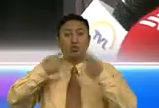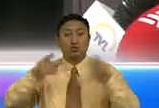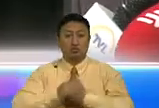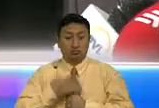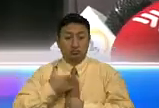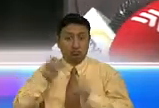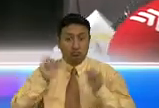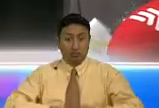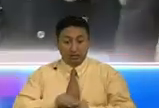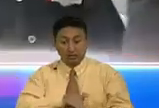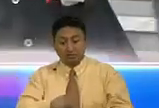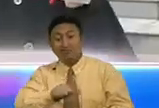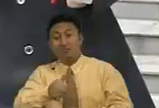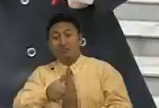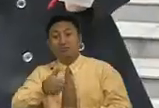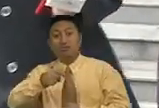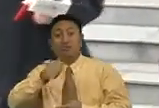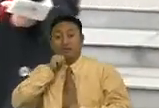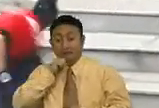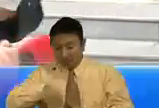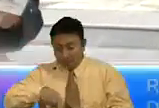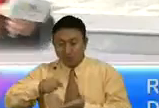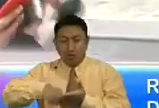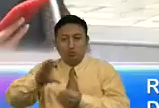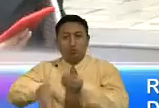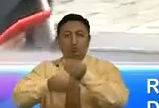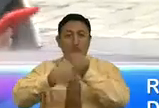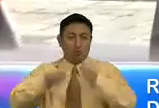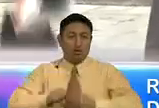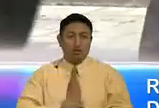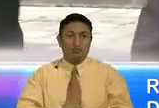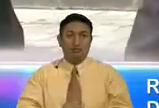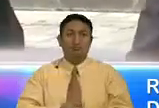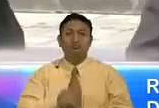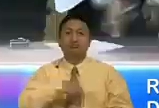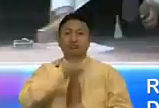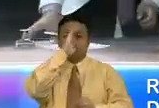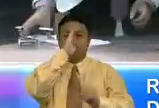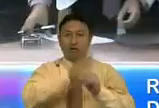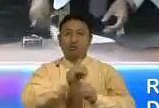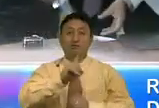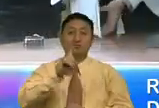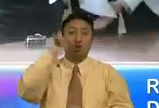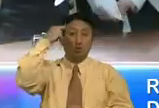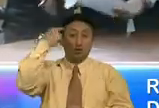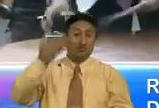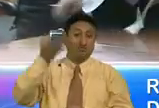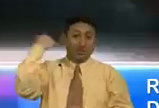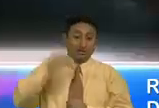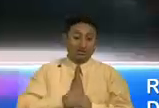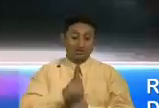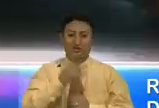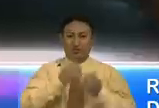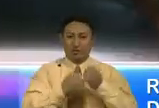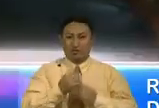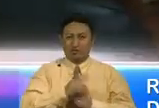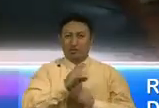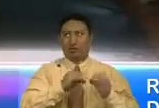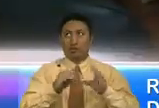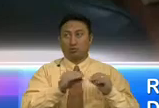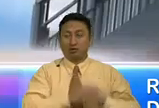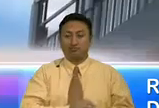hacer contratos complementarios. Aseguran que lo que buscan es desacreditar al gobierno de Rafael Correa, que las auditorías realizadas con acompañamiento de Naciones